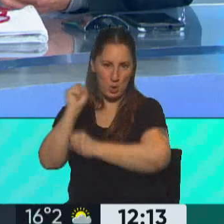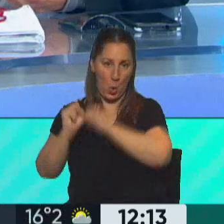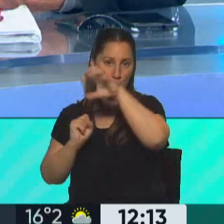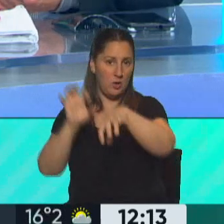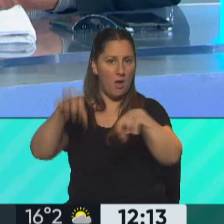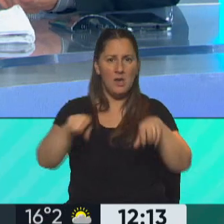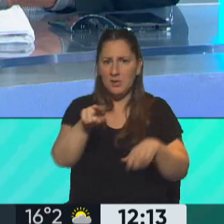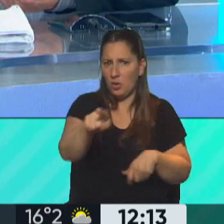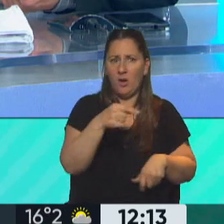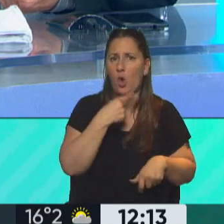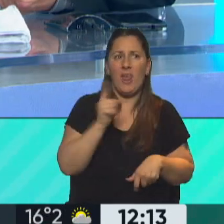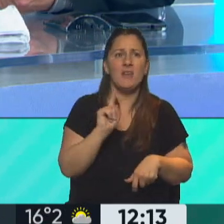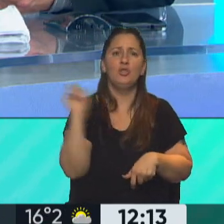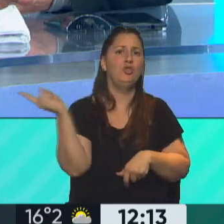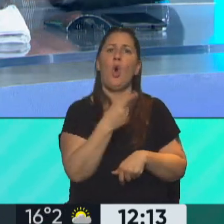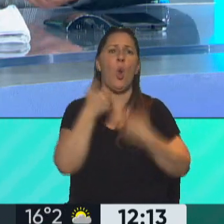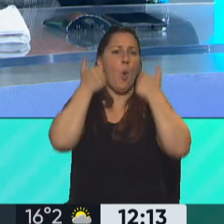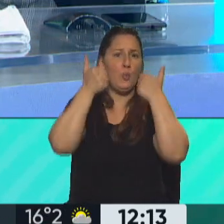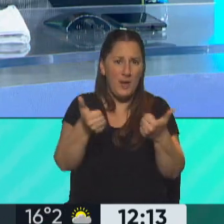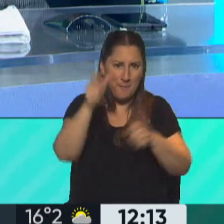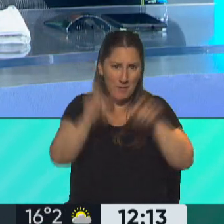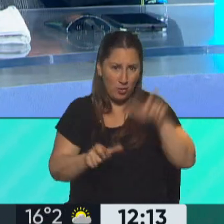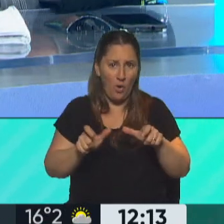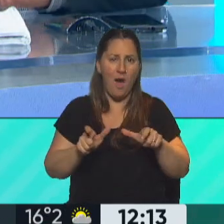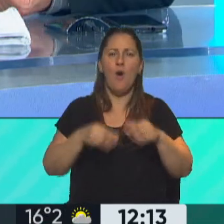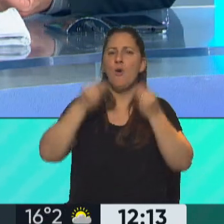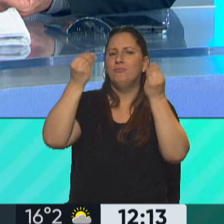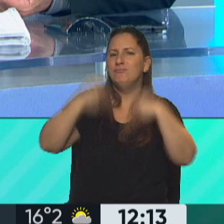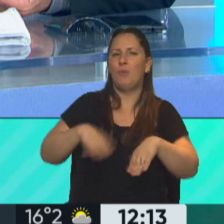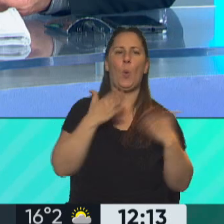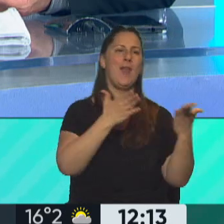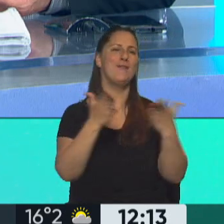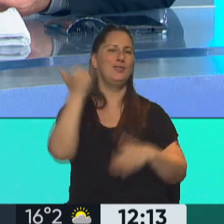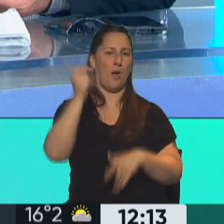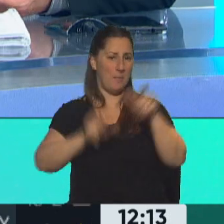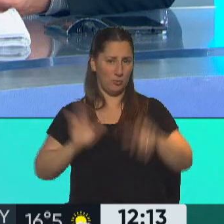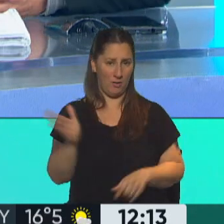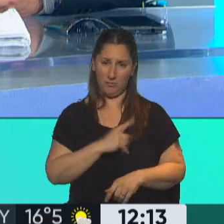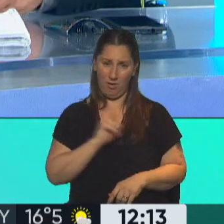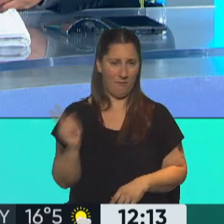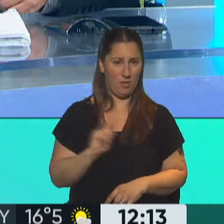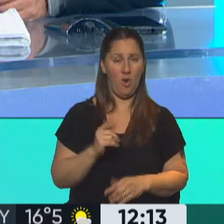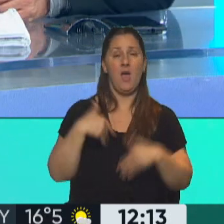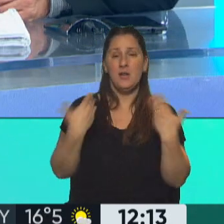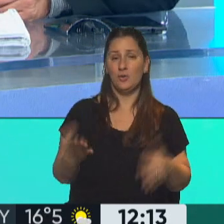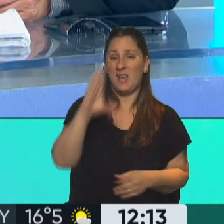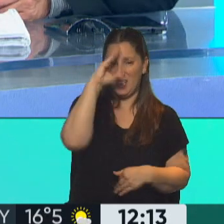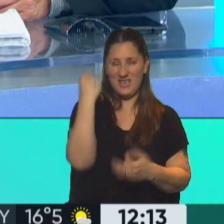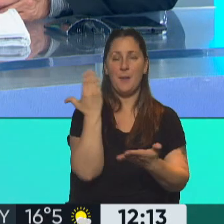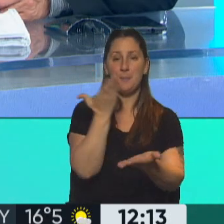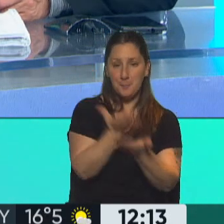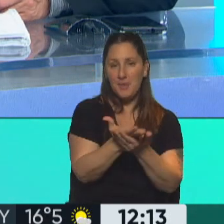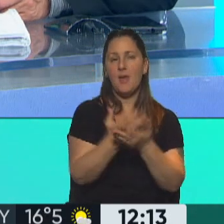no significa que todos estén disfrutando de esto o que a todos les derrame beneficio de esto. Entonces, este pedido de Cristina Kirchner